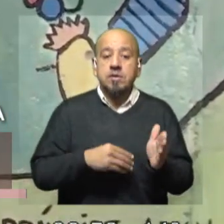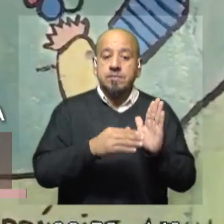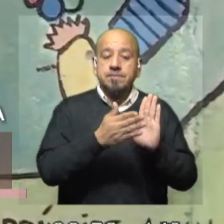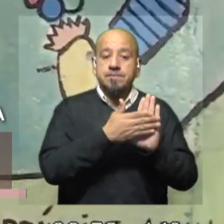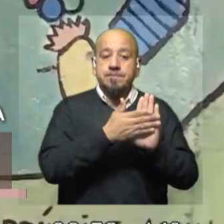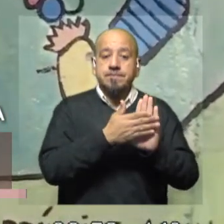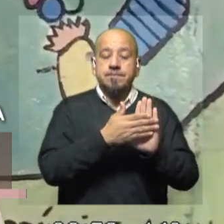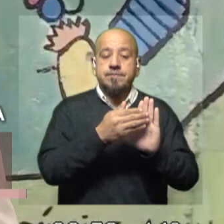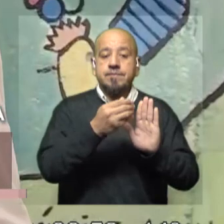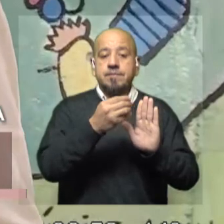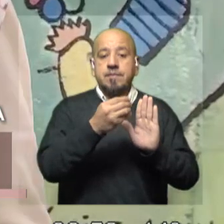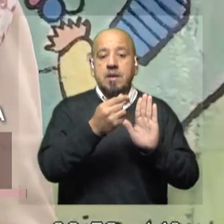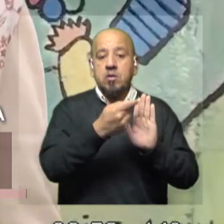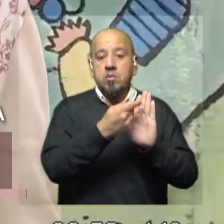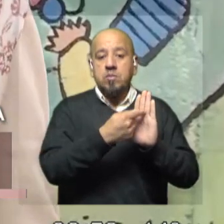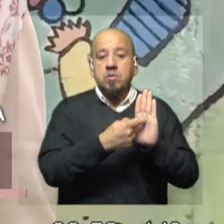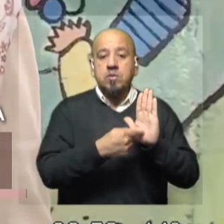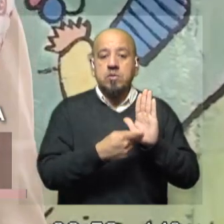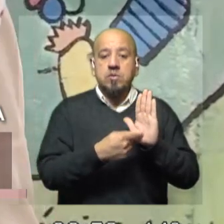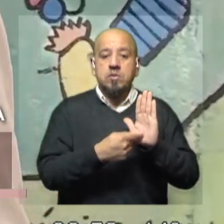que están trabajando en